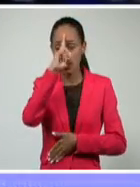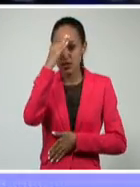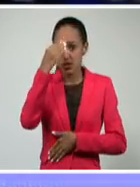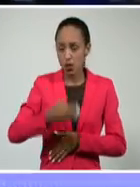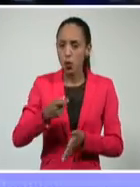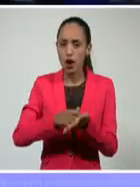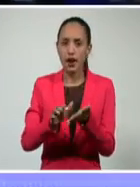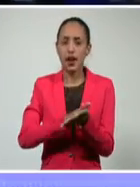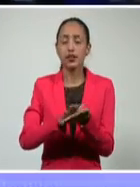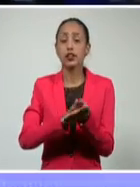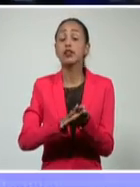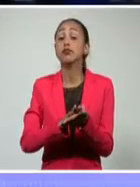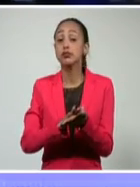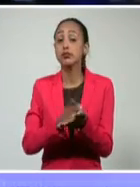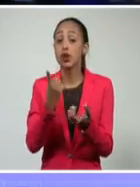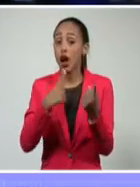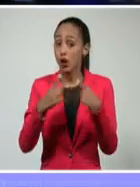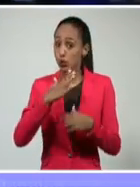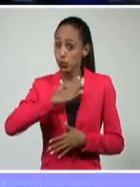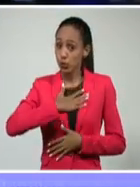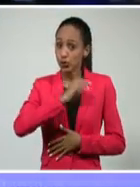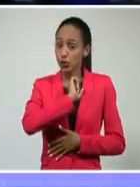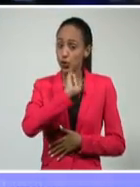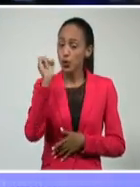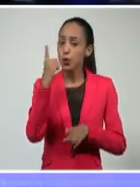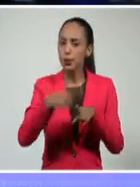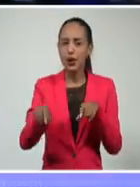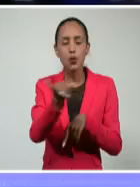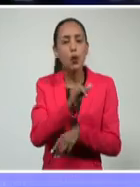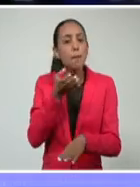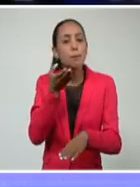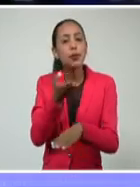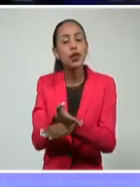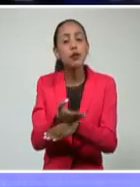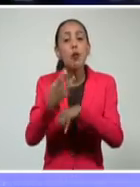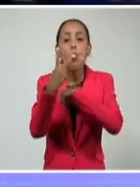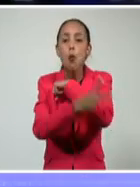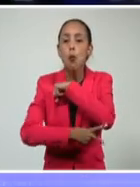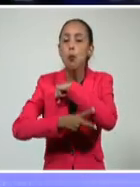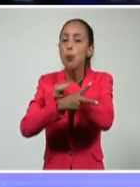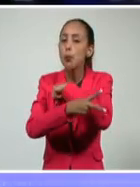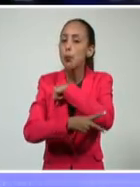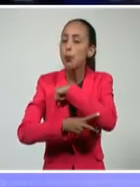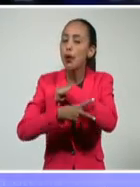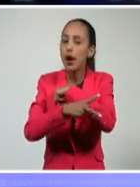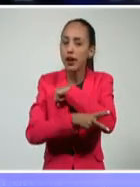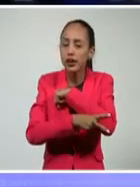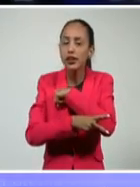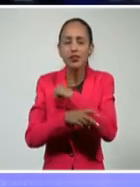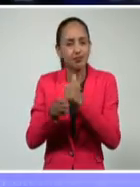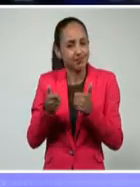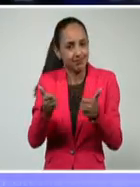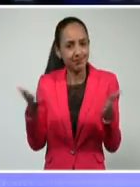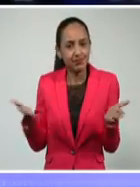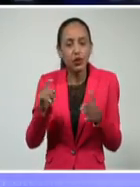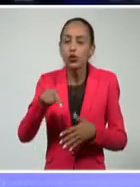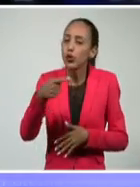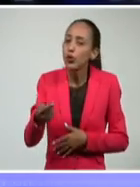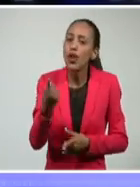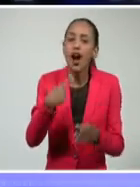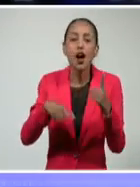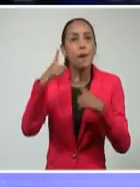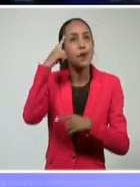parte de nuestras conquistas. Pero también anhelamos un país próspero, donde haya todos los días un motivo para soñar,